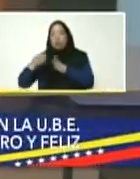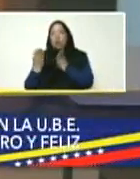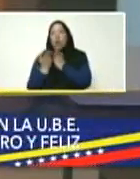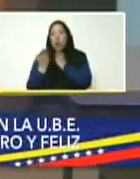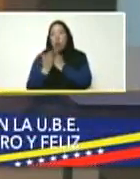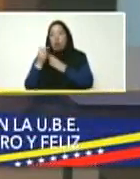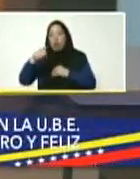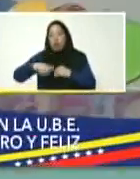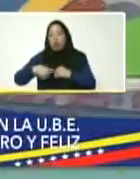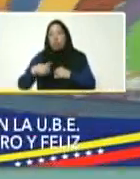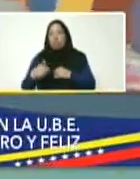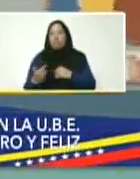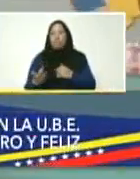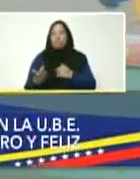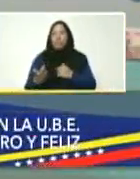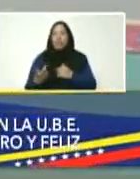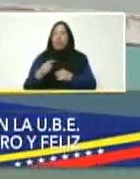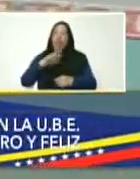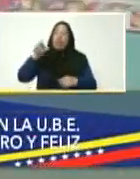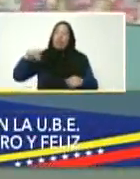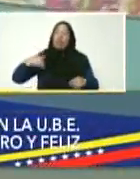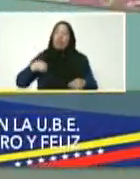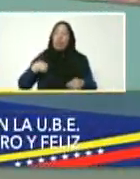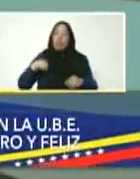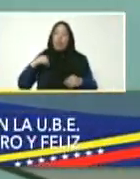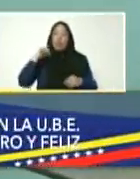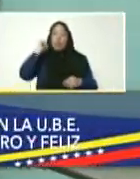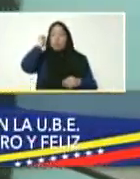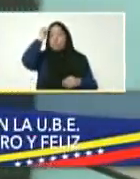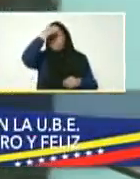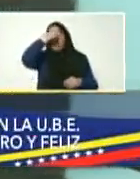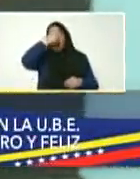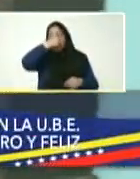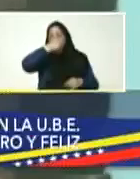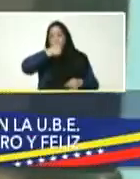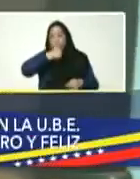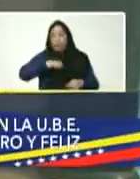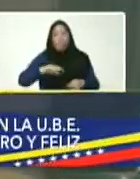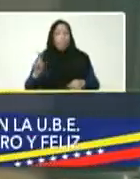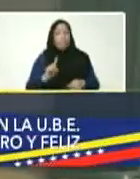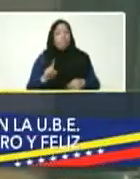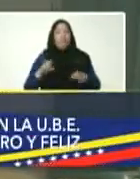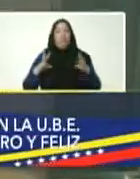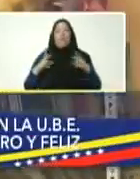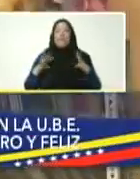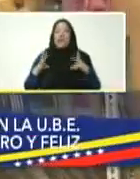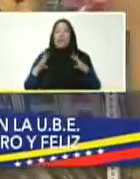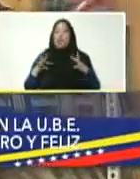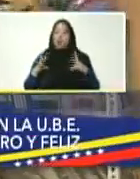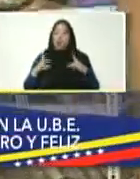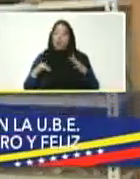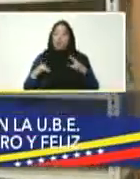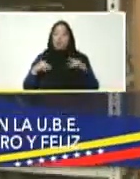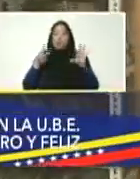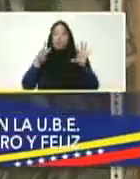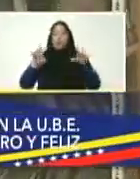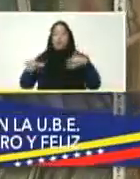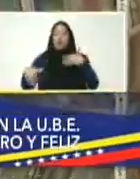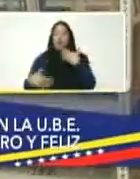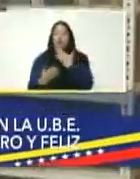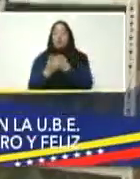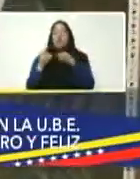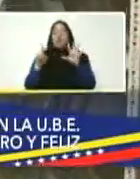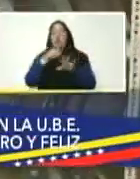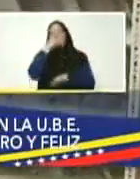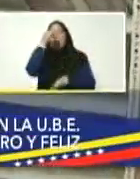En especial a ellos, porque aquí no se rindió nadie. En el periodo de vacaciones estuvimos desde las 7 de la mañana hasta las 6